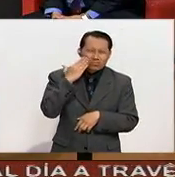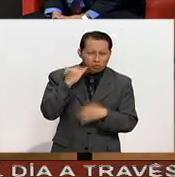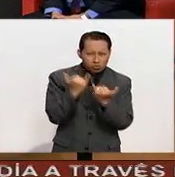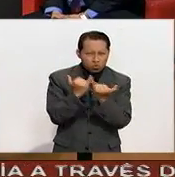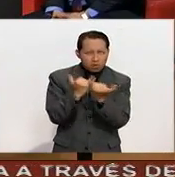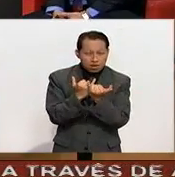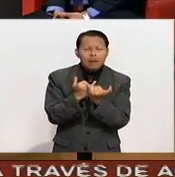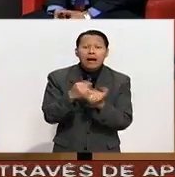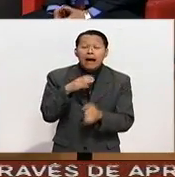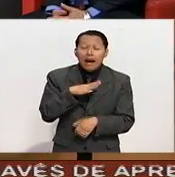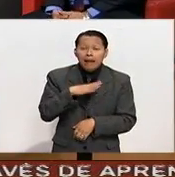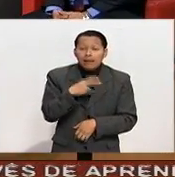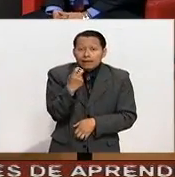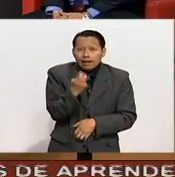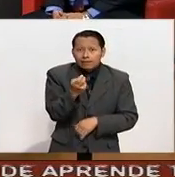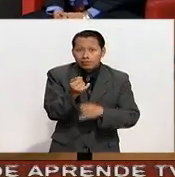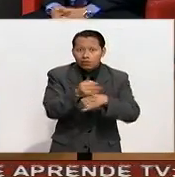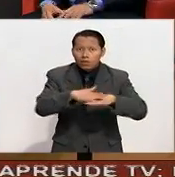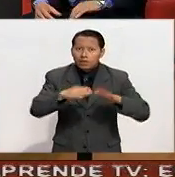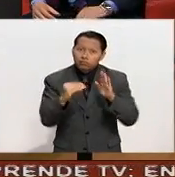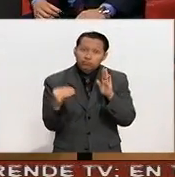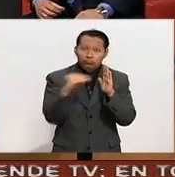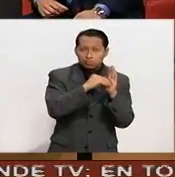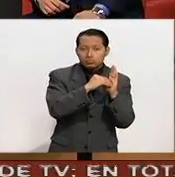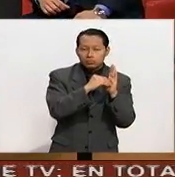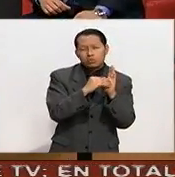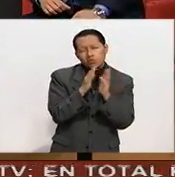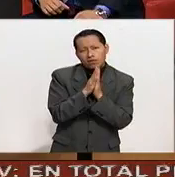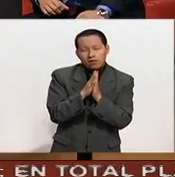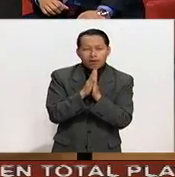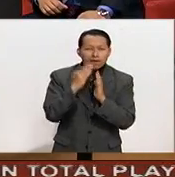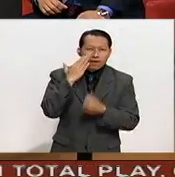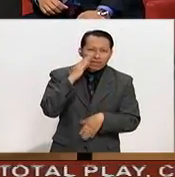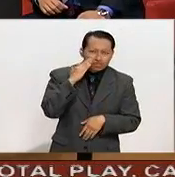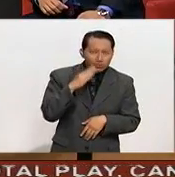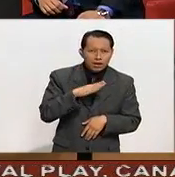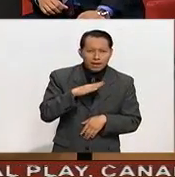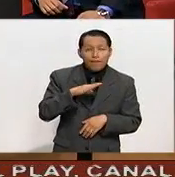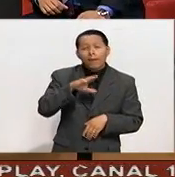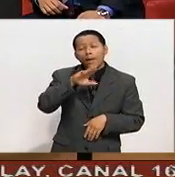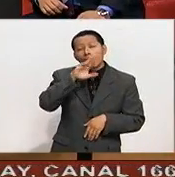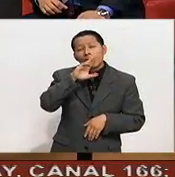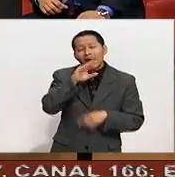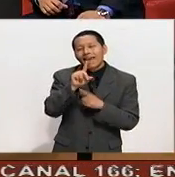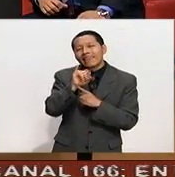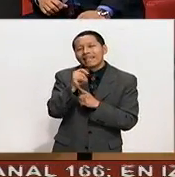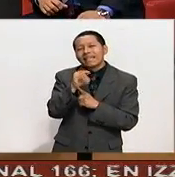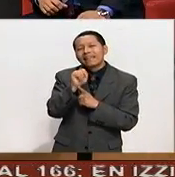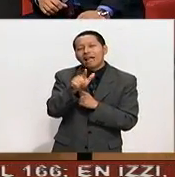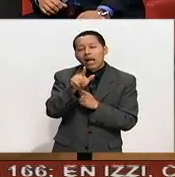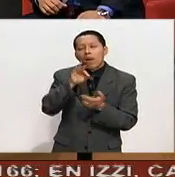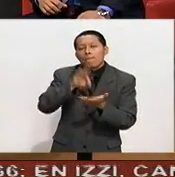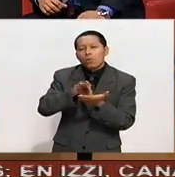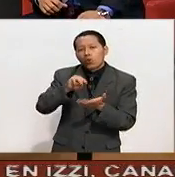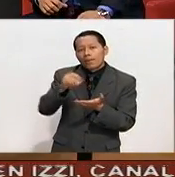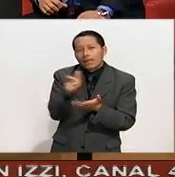tener esta información, la vamos a tener en línea, así que métanse a Facebook, que estamos como mamadigital.mx, y en